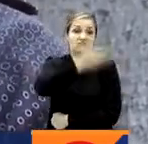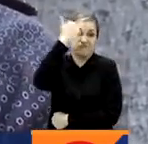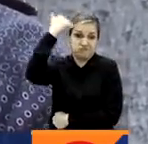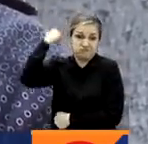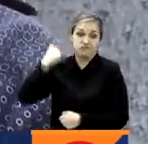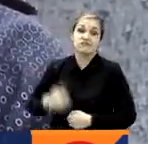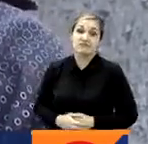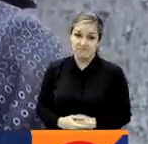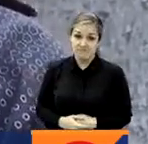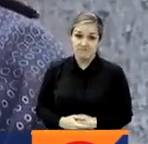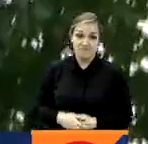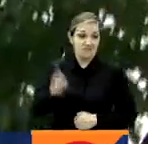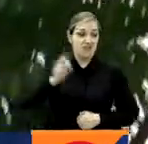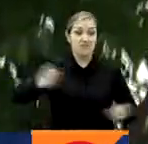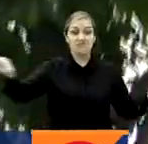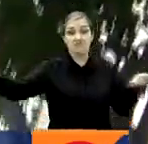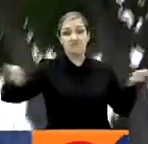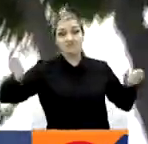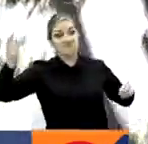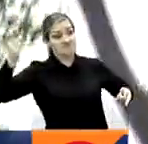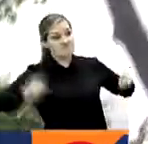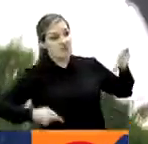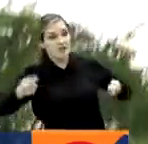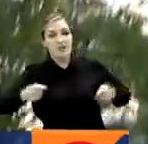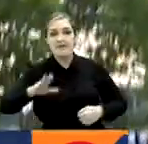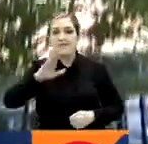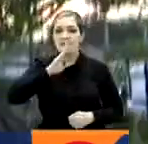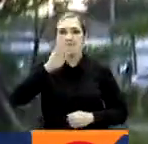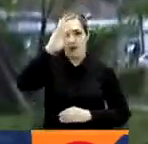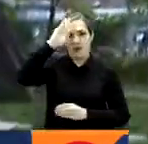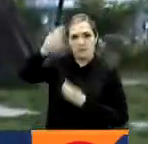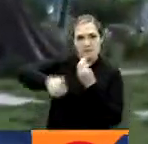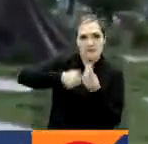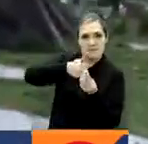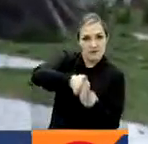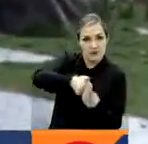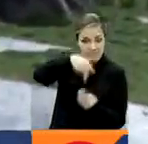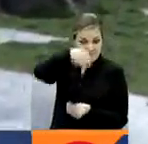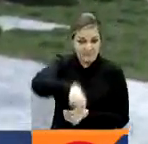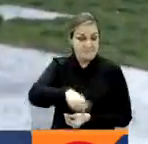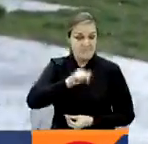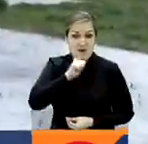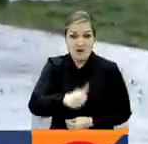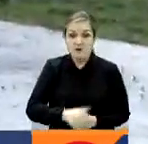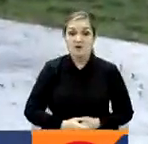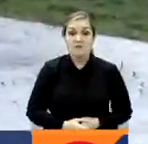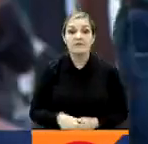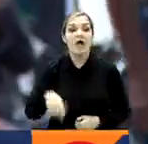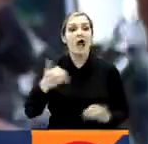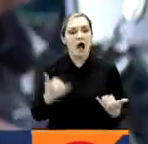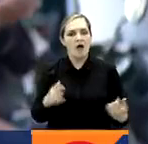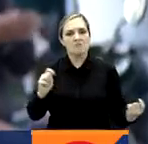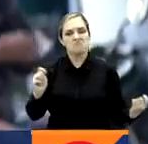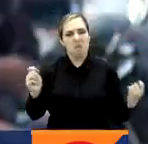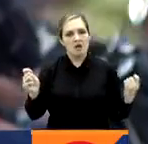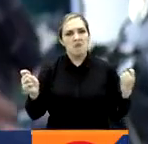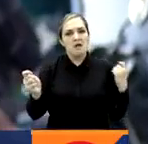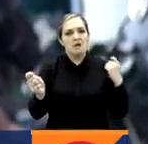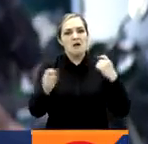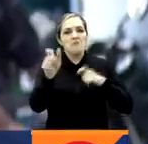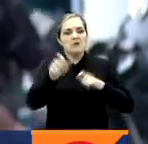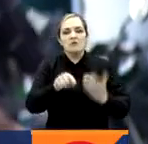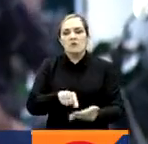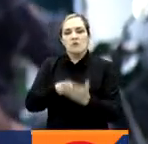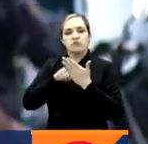Entonces aquí mandaban eran las autodefensas. Hoy Puerto Boyacá es sinónimo de resiliencia. Sus habitantes